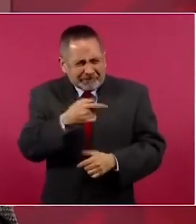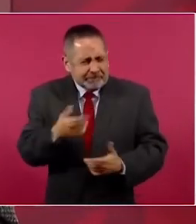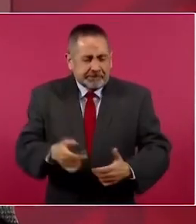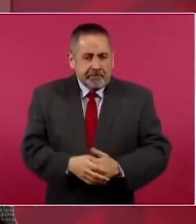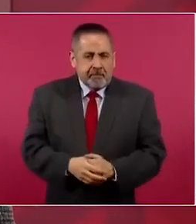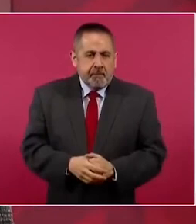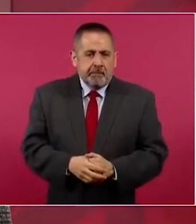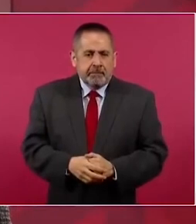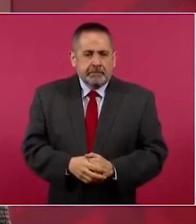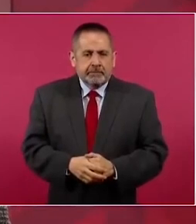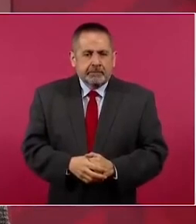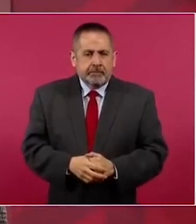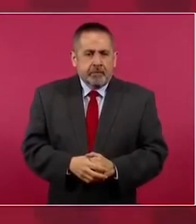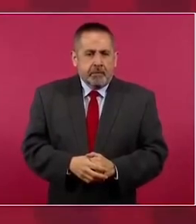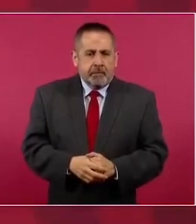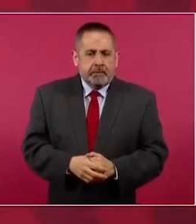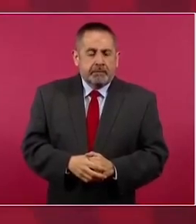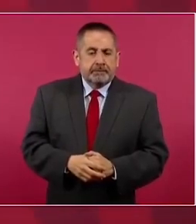Yasmín